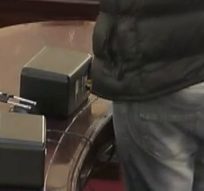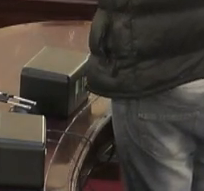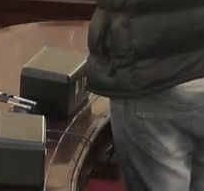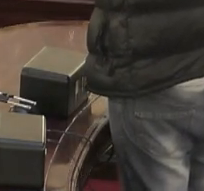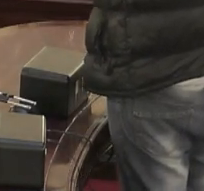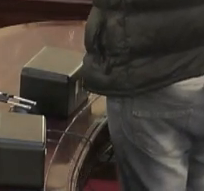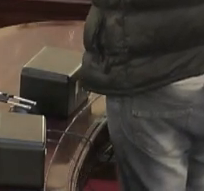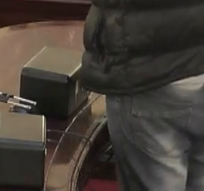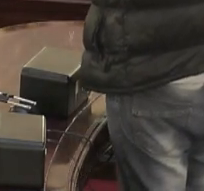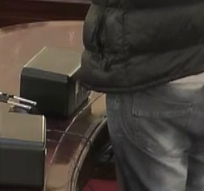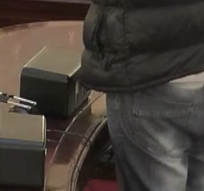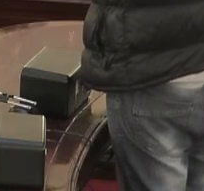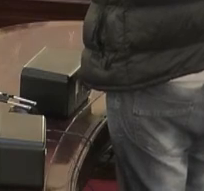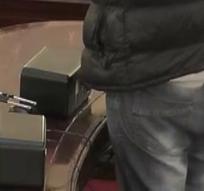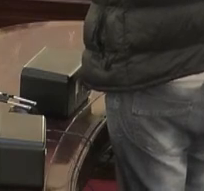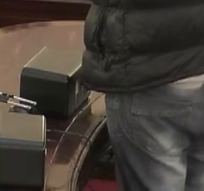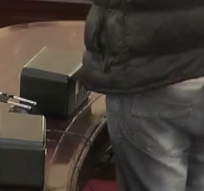Diputada Briana Benítez.